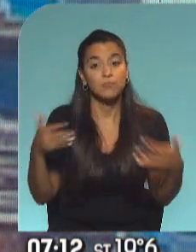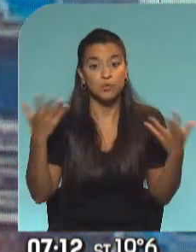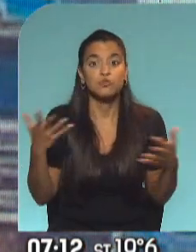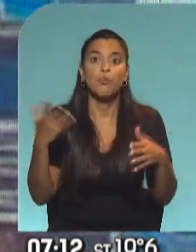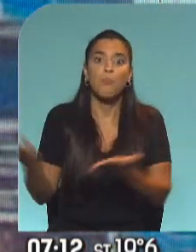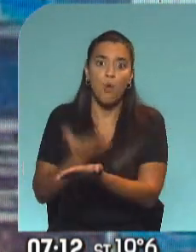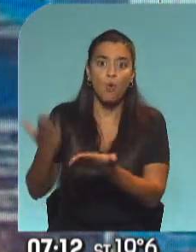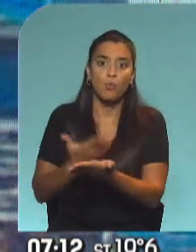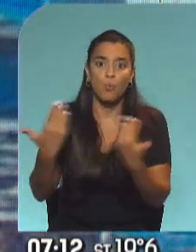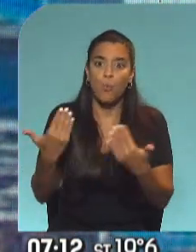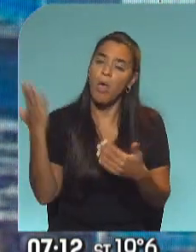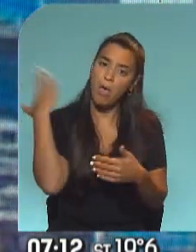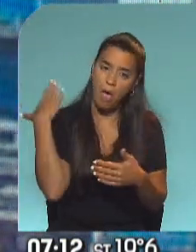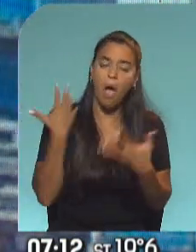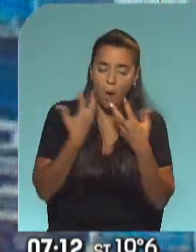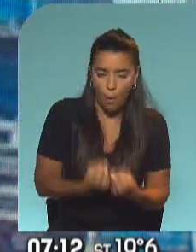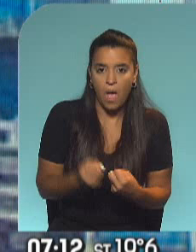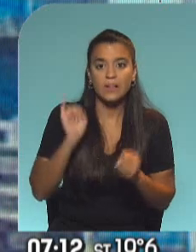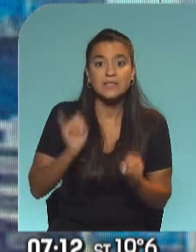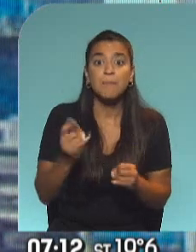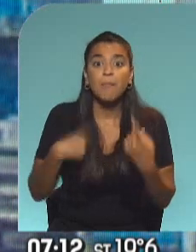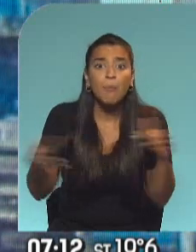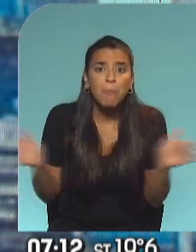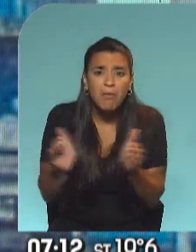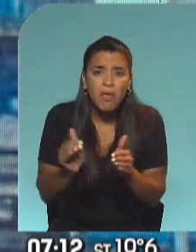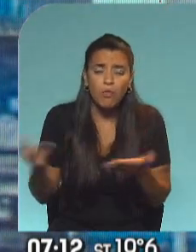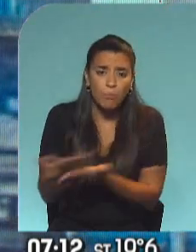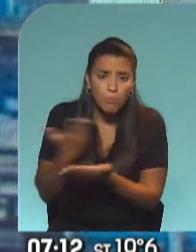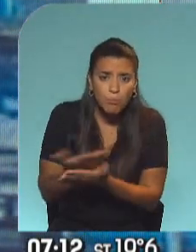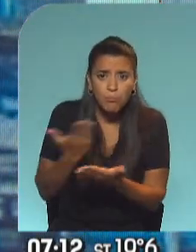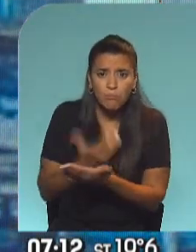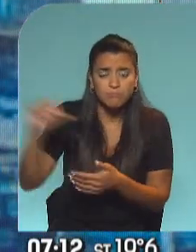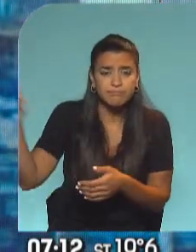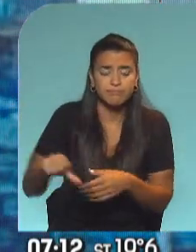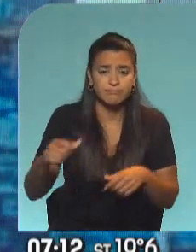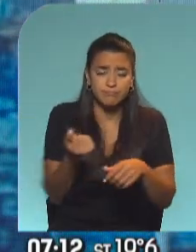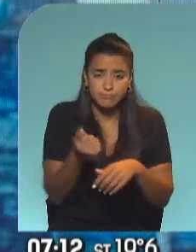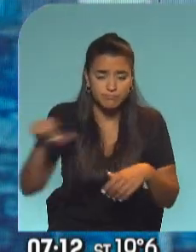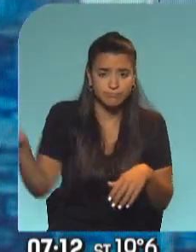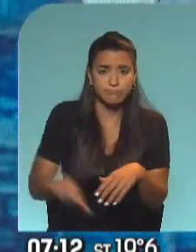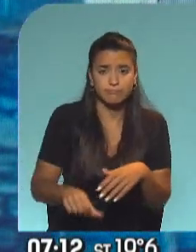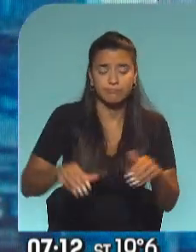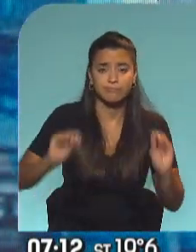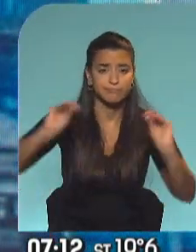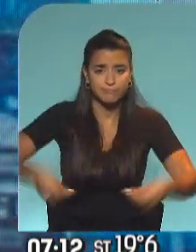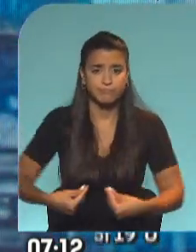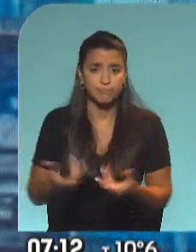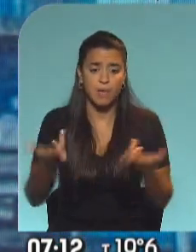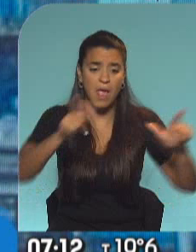gran productor puede tener espaldas para soportarlo, pero los pequeños productores, los cooperativistas, los que tienen algunas